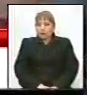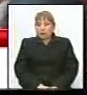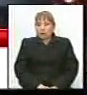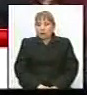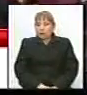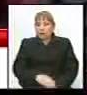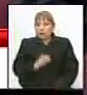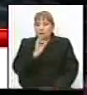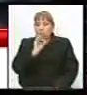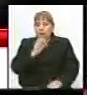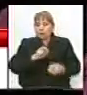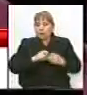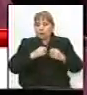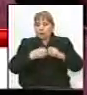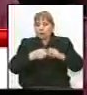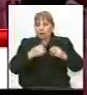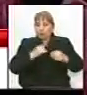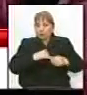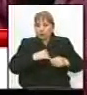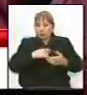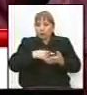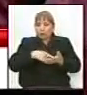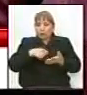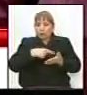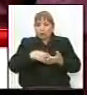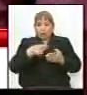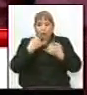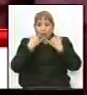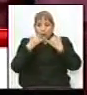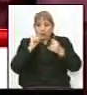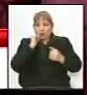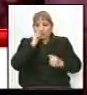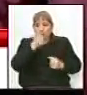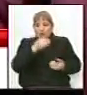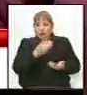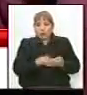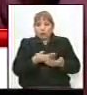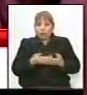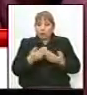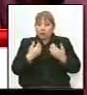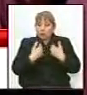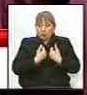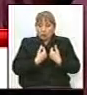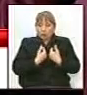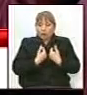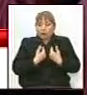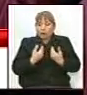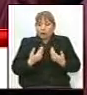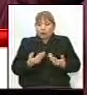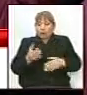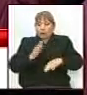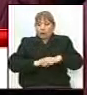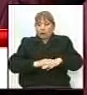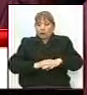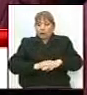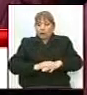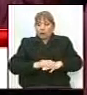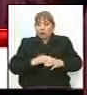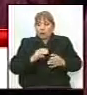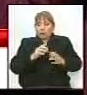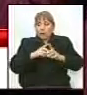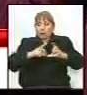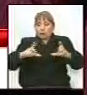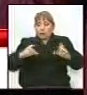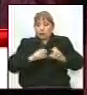no hay ningún problema, yo puedo enviar la información mañana mismo de lo que tenemos respecto a los